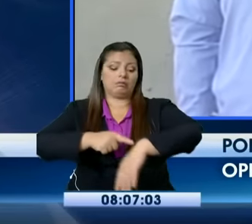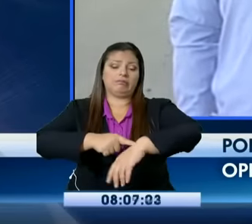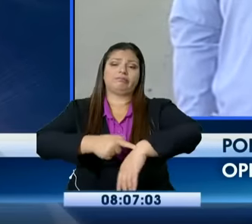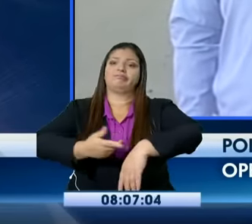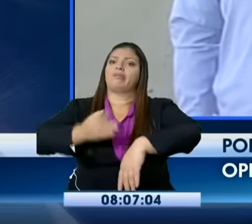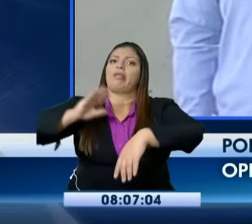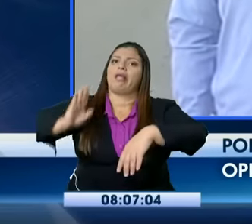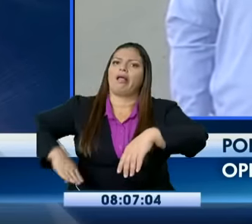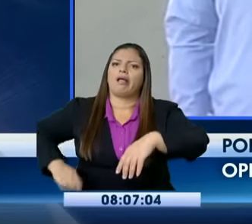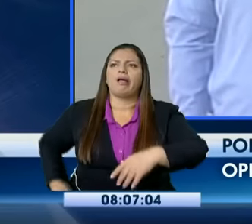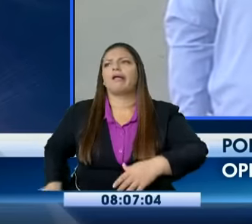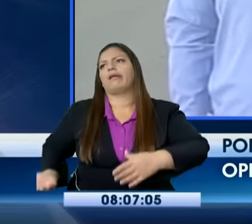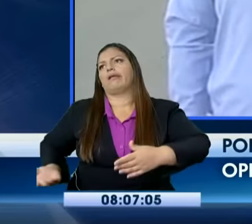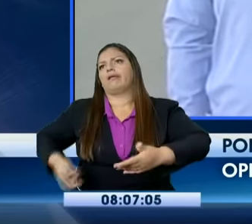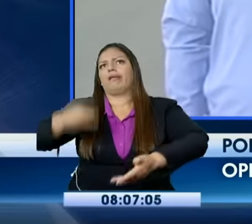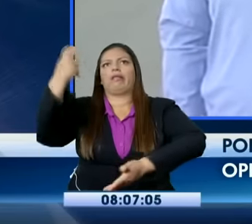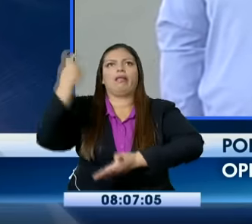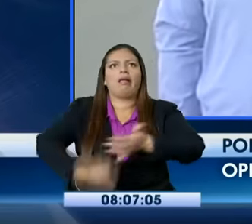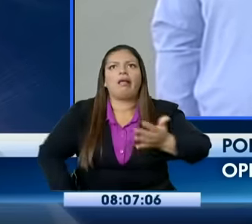citan. Pero